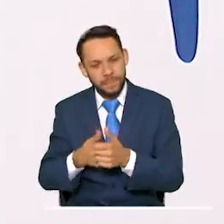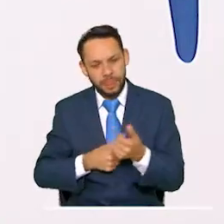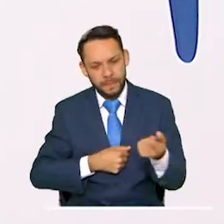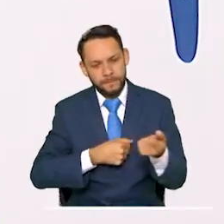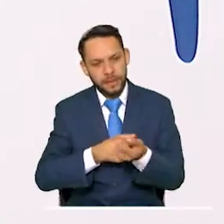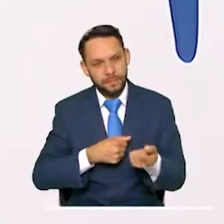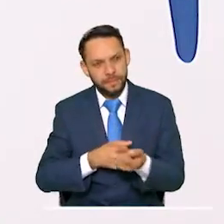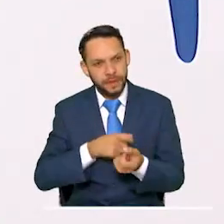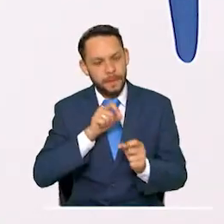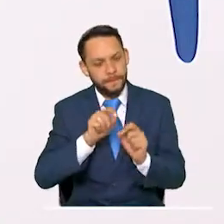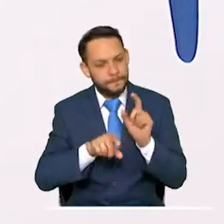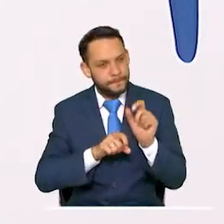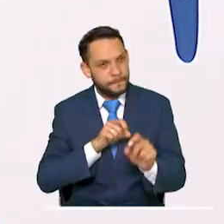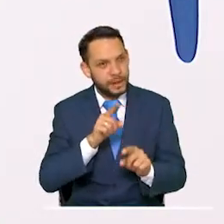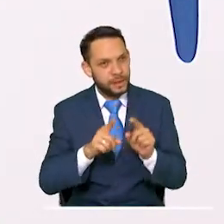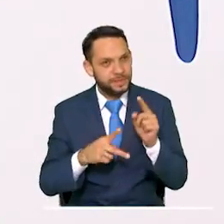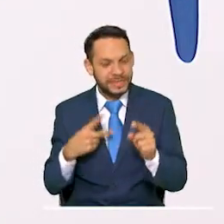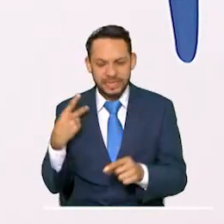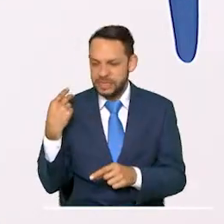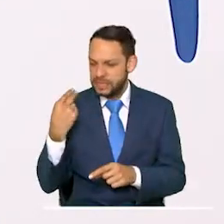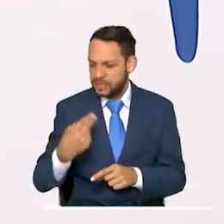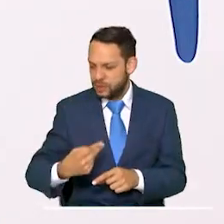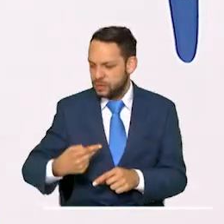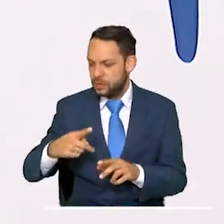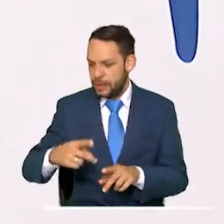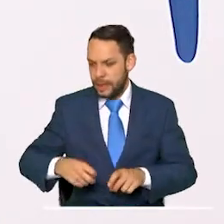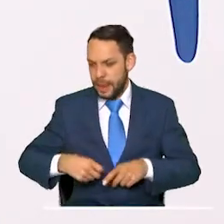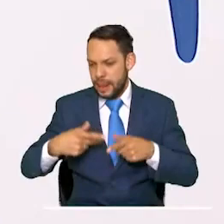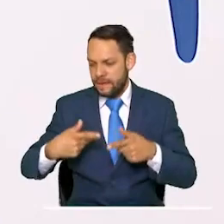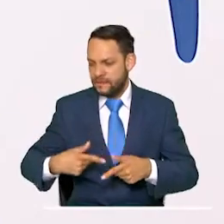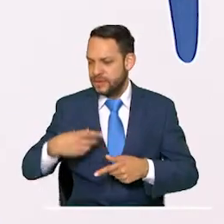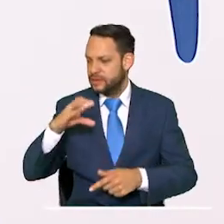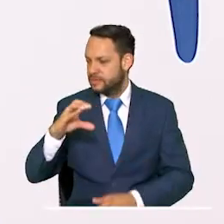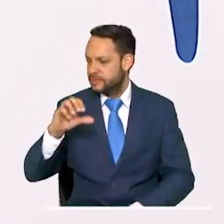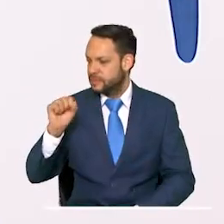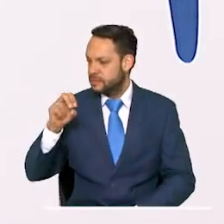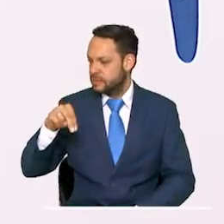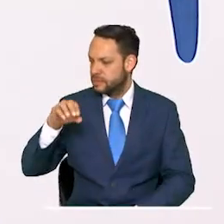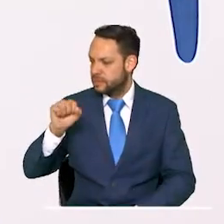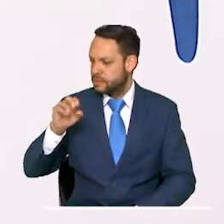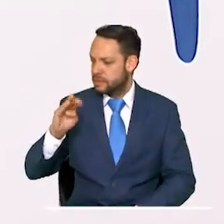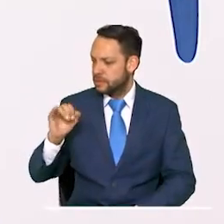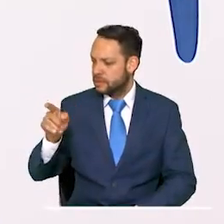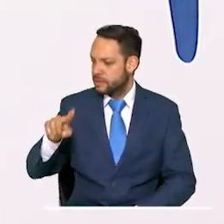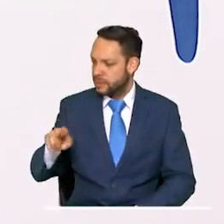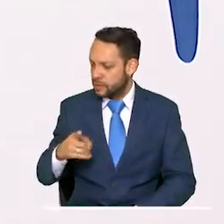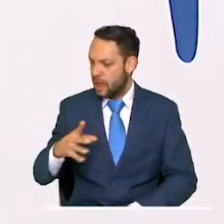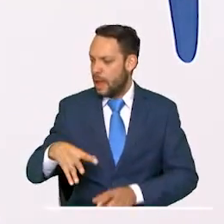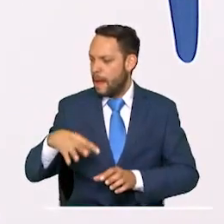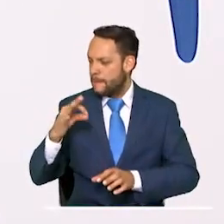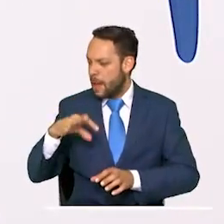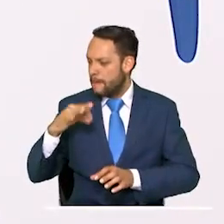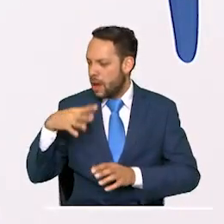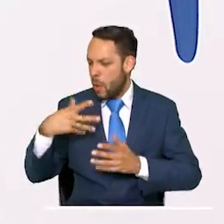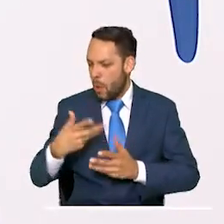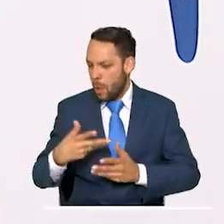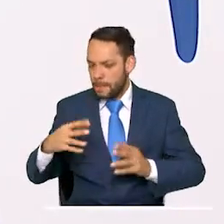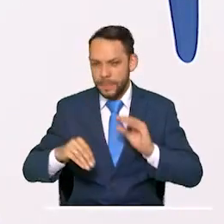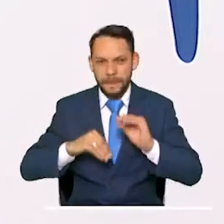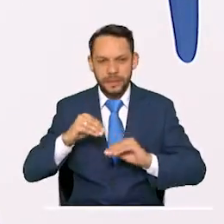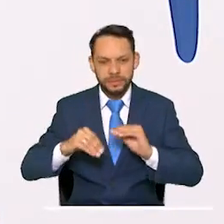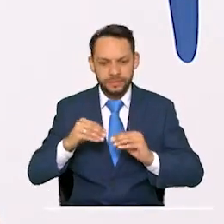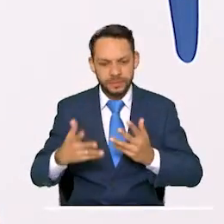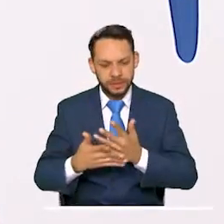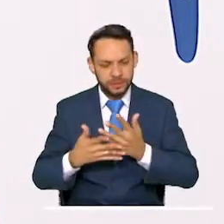a toda la historia de los cannabinoides, a todos los procesos de extracción, de utilización en el cuerpo, entender qué es